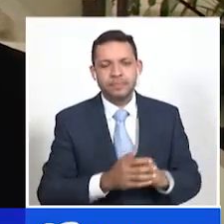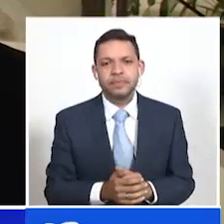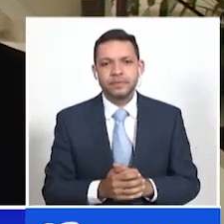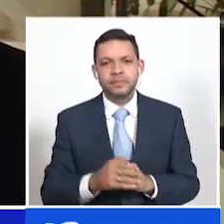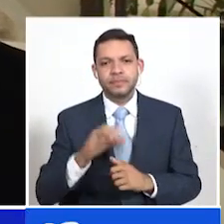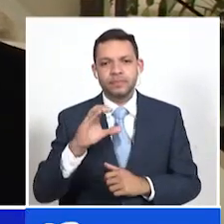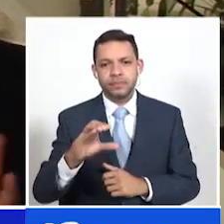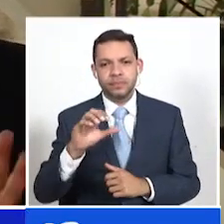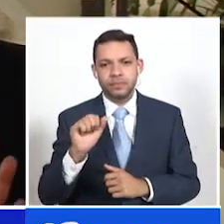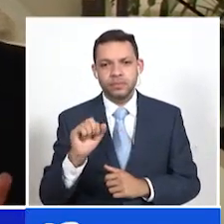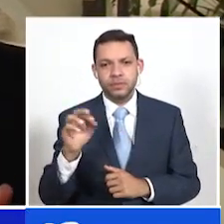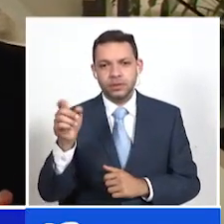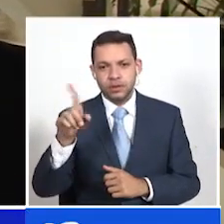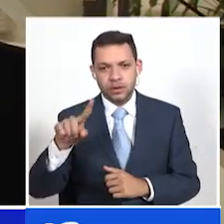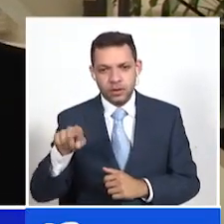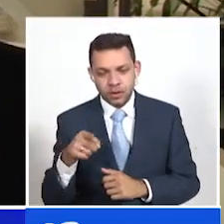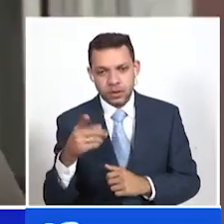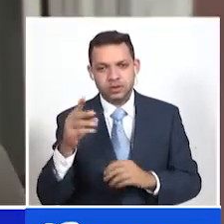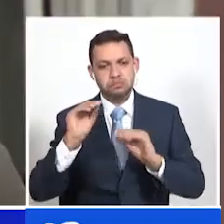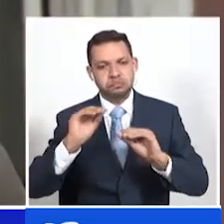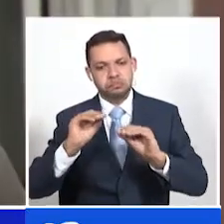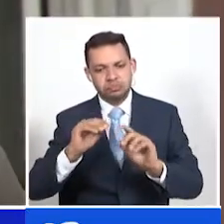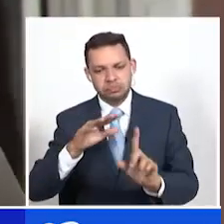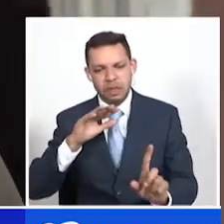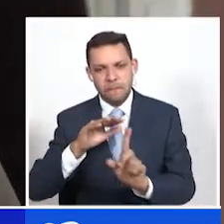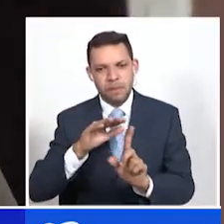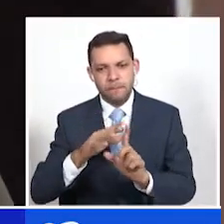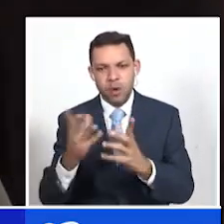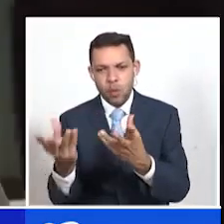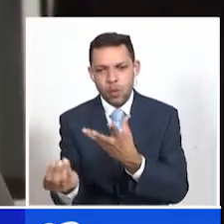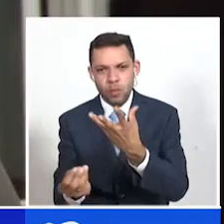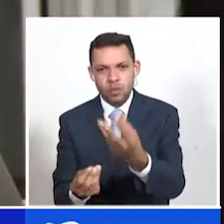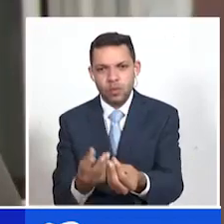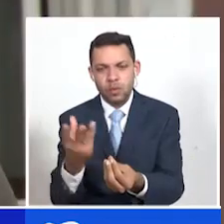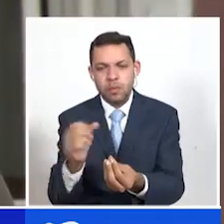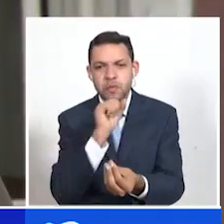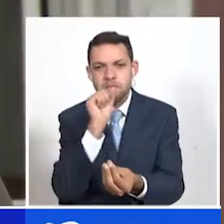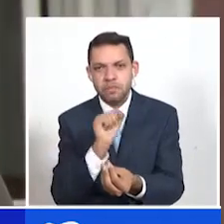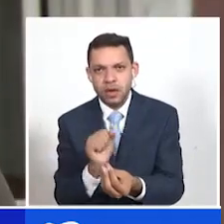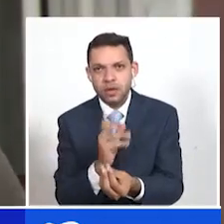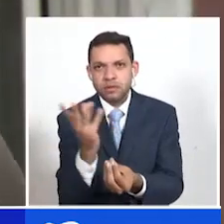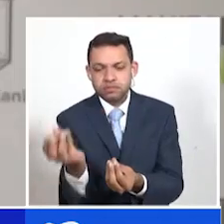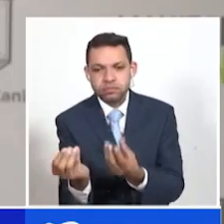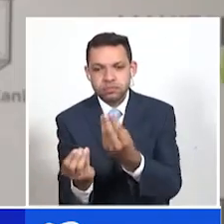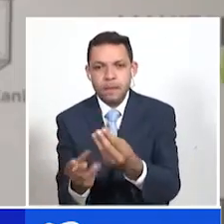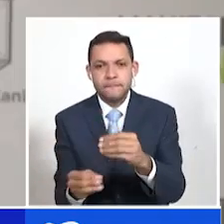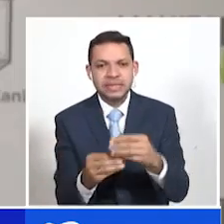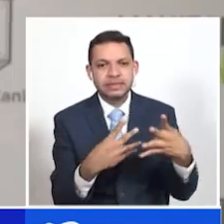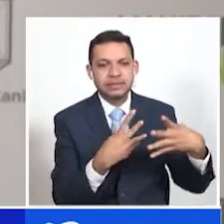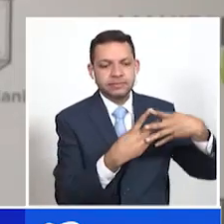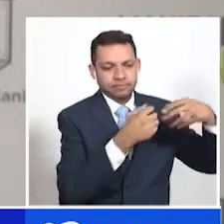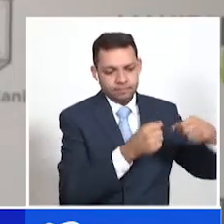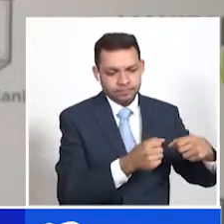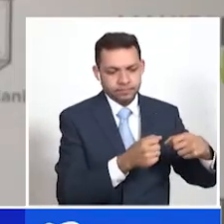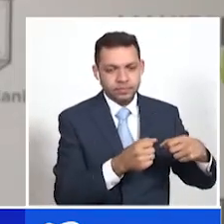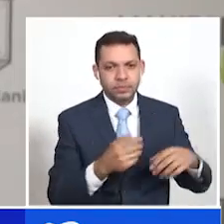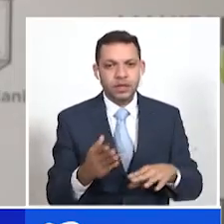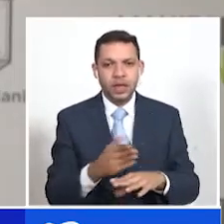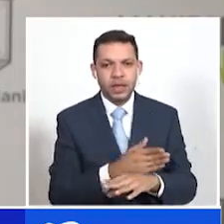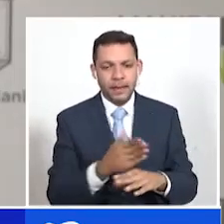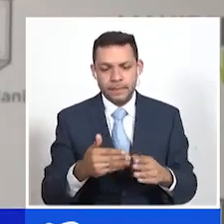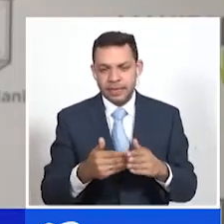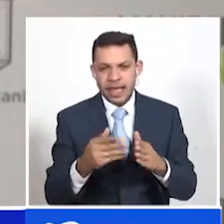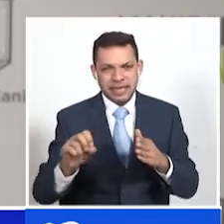Carlos Humberto Orozco anunció que ya se está vacunando a la población adulta en los centros de adulto mayor y en las cárceles. Dimos apertura a la segunda etapa